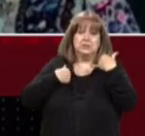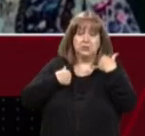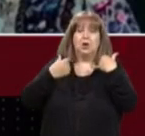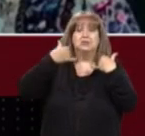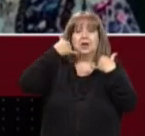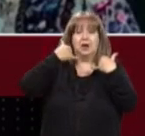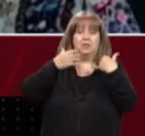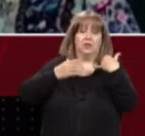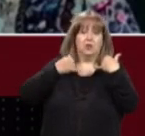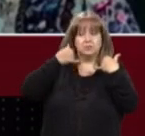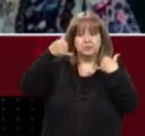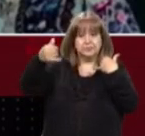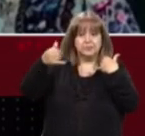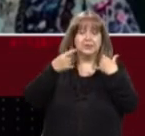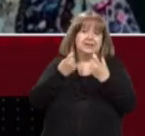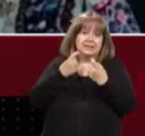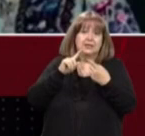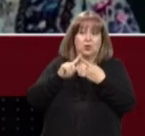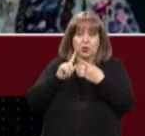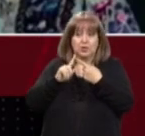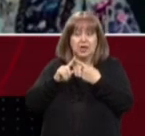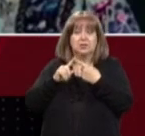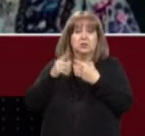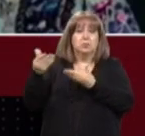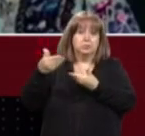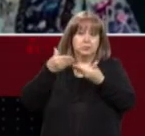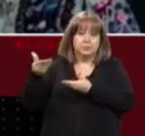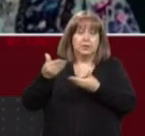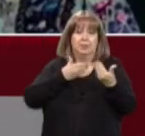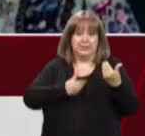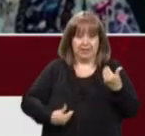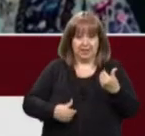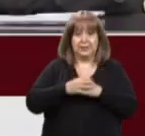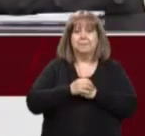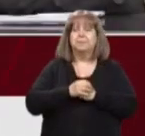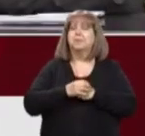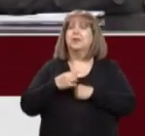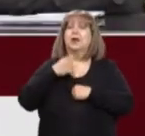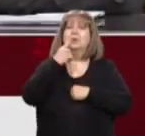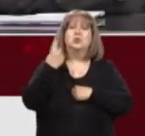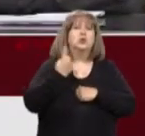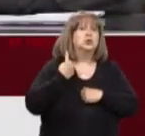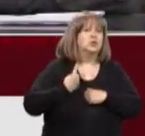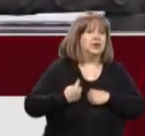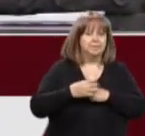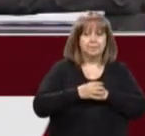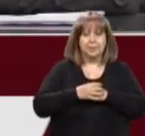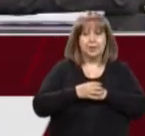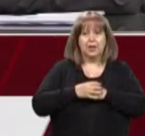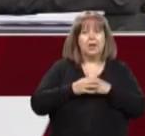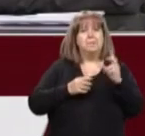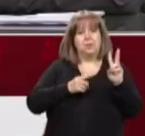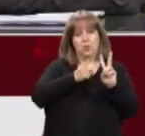teléfono personal. Lo que hicimos está a disposición el señor presidente. Ramón, con respecto a la declaración de Abigail